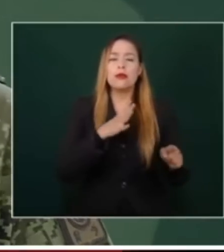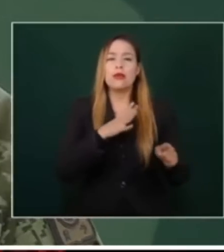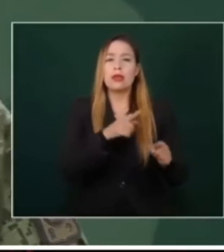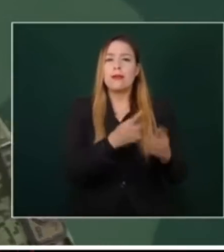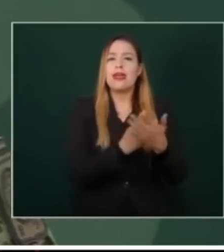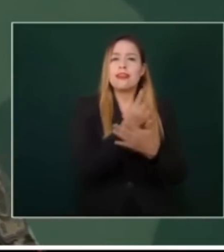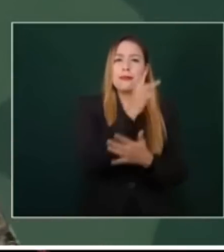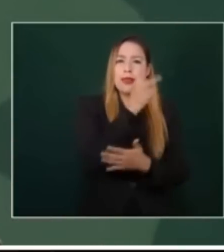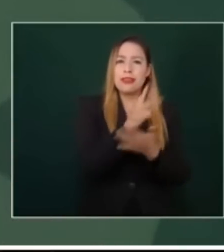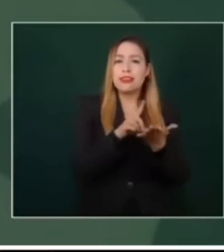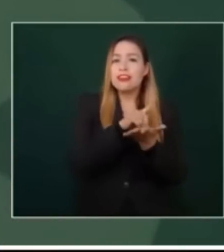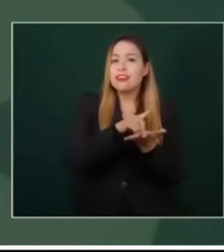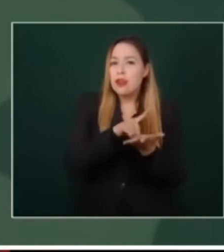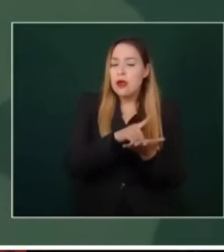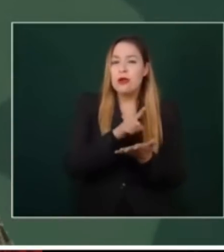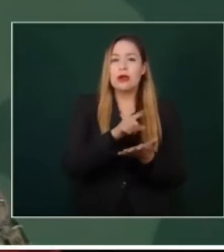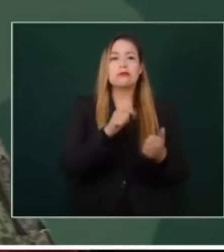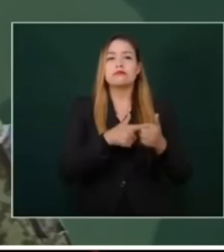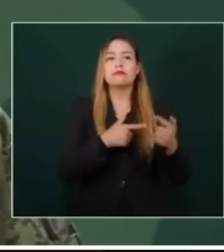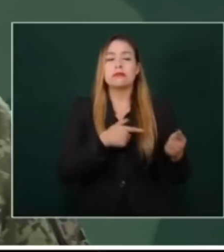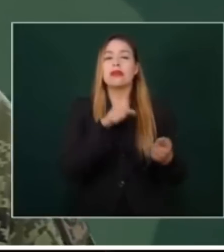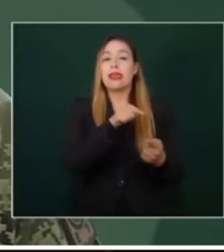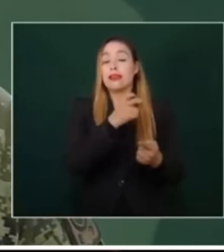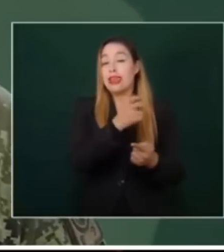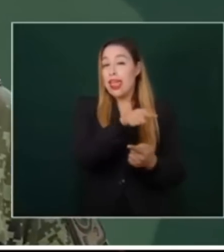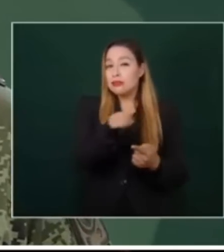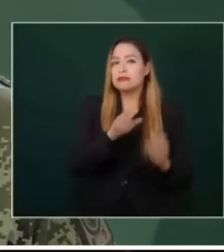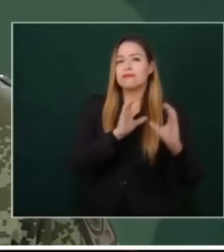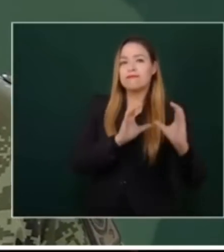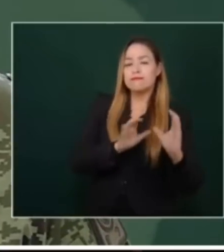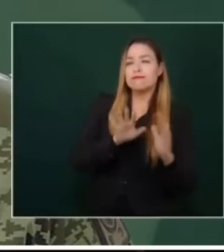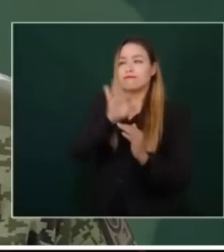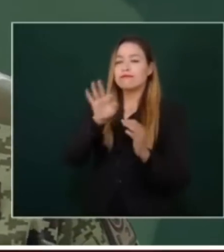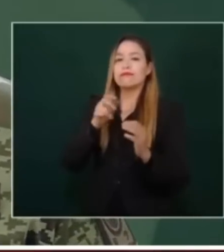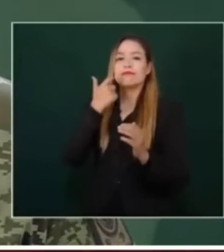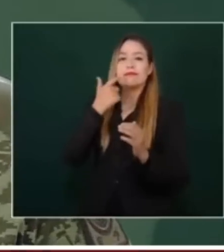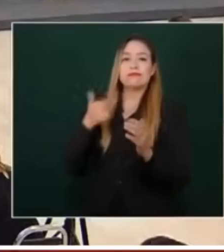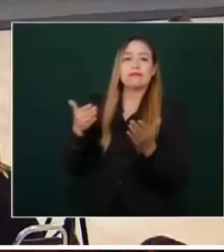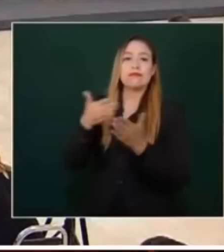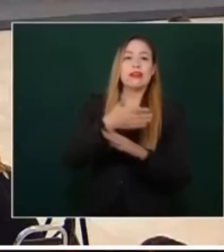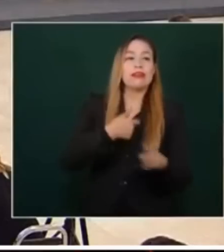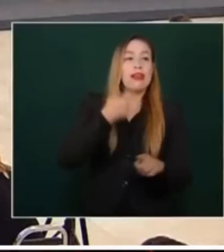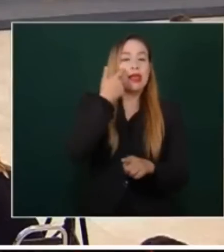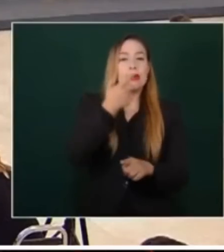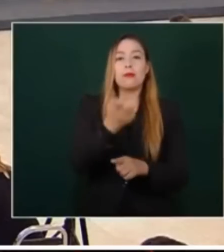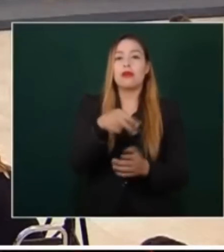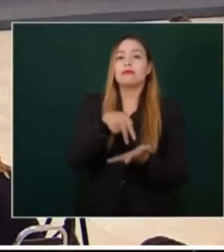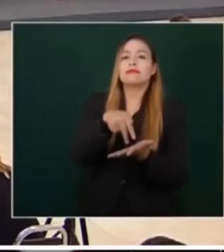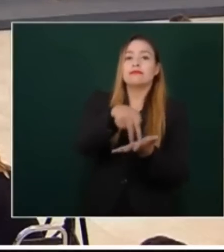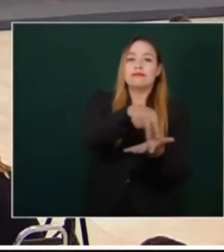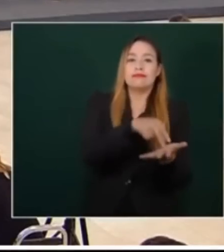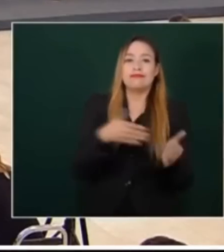plantíos de marihuana, de tal forma que se organiza una fuerza el miércoles 11,